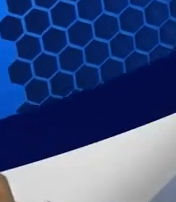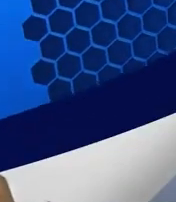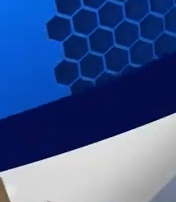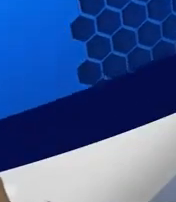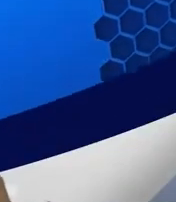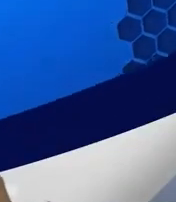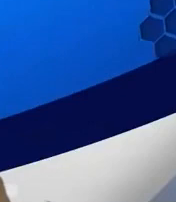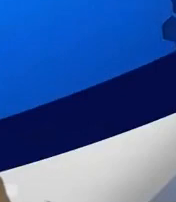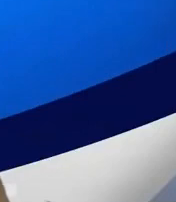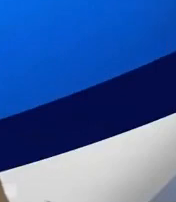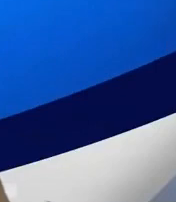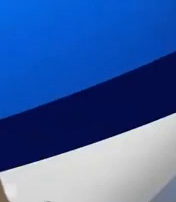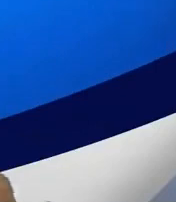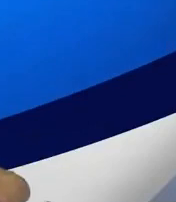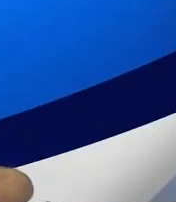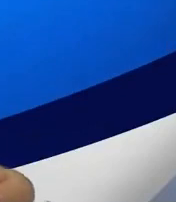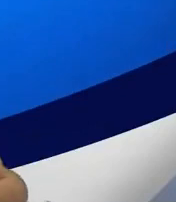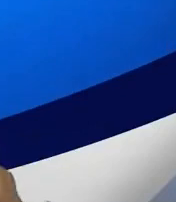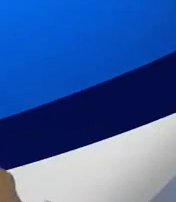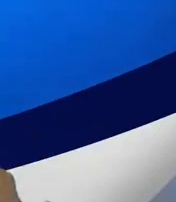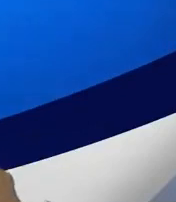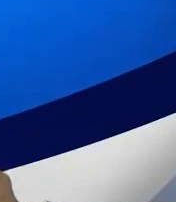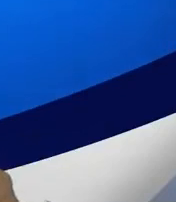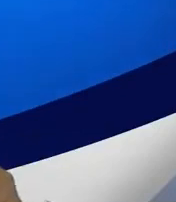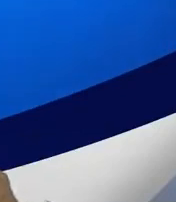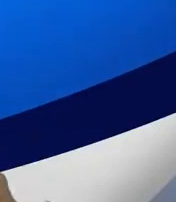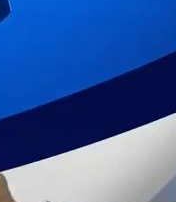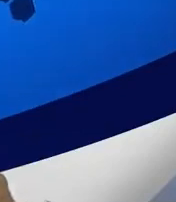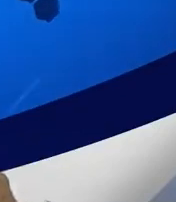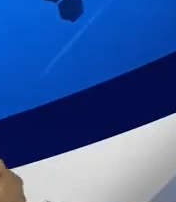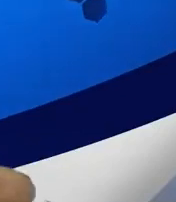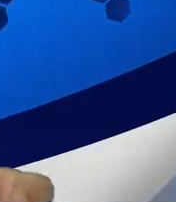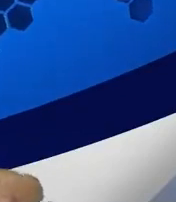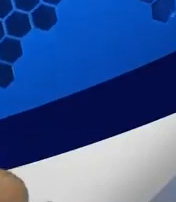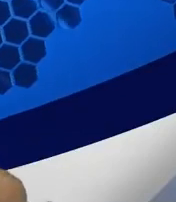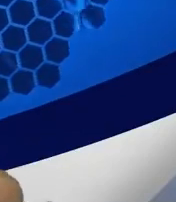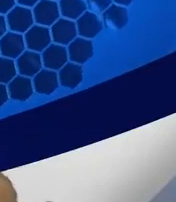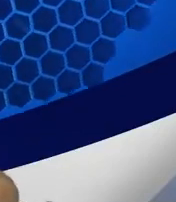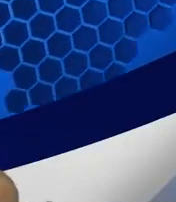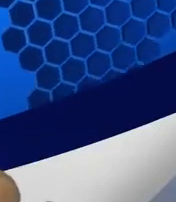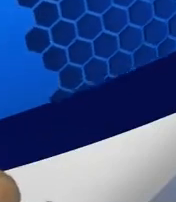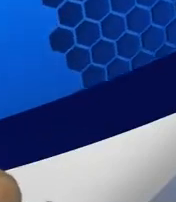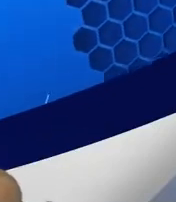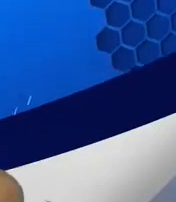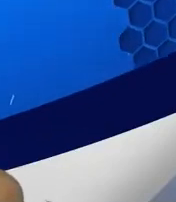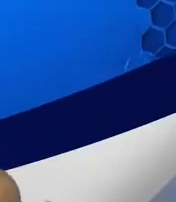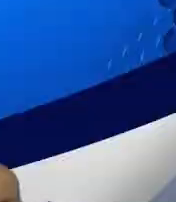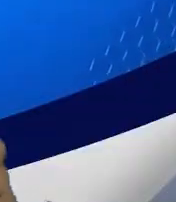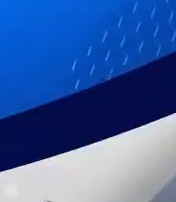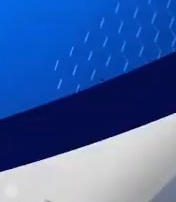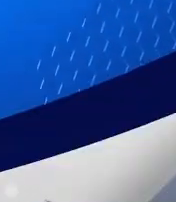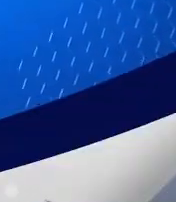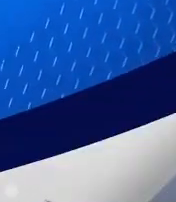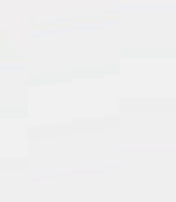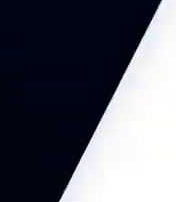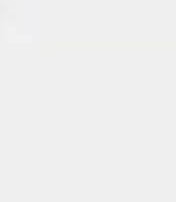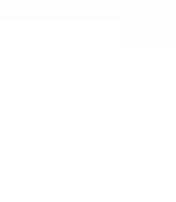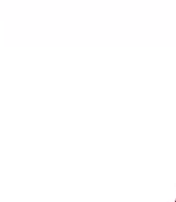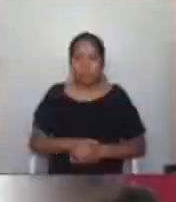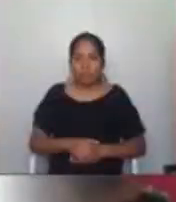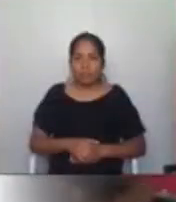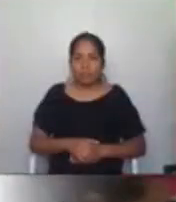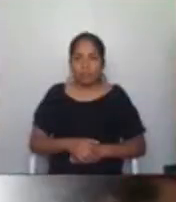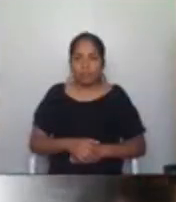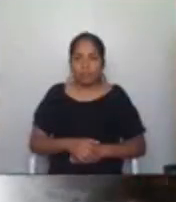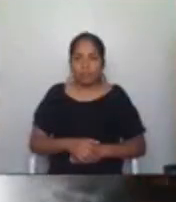la región Lima Metropolitana, que se había convertido en una agencia de empleo. Veamos.